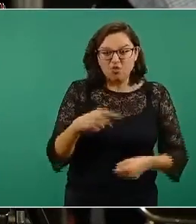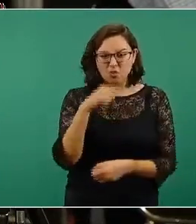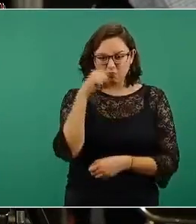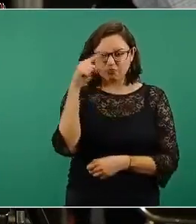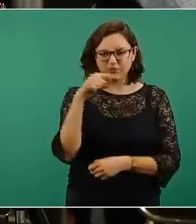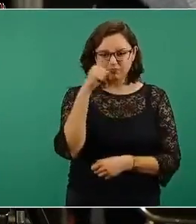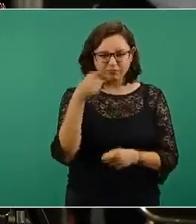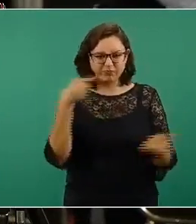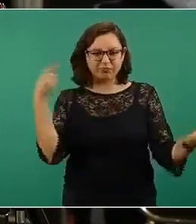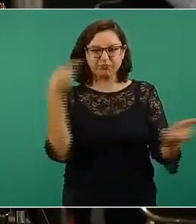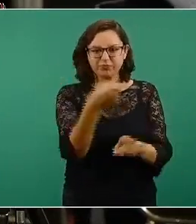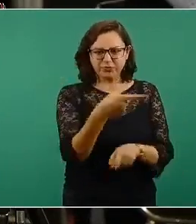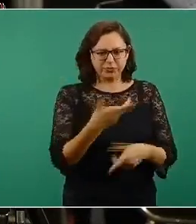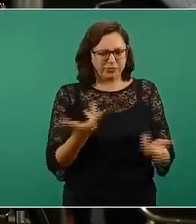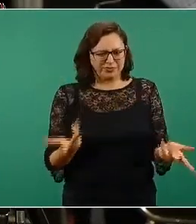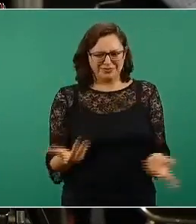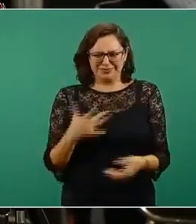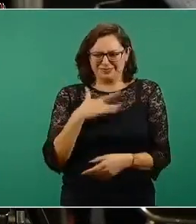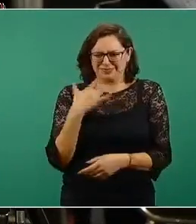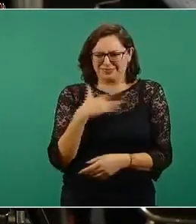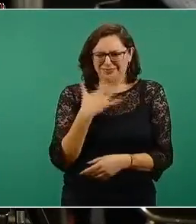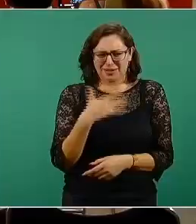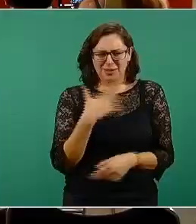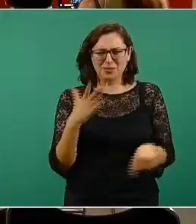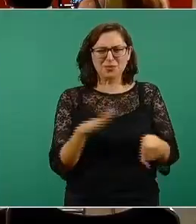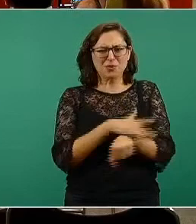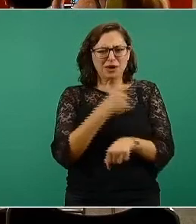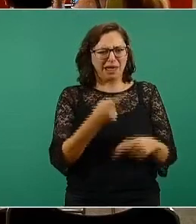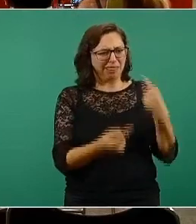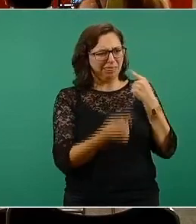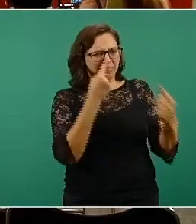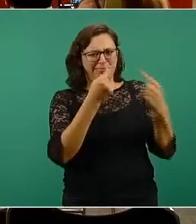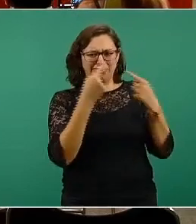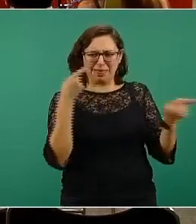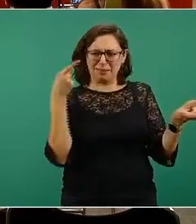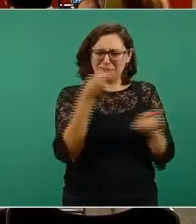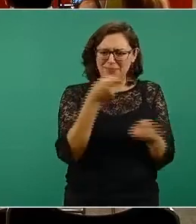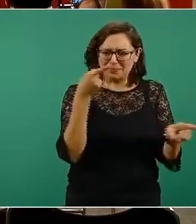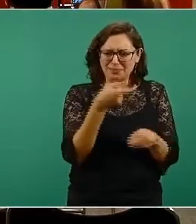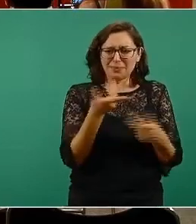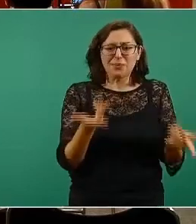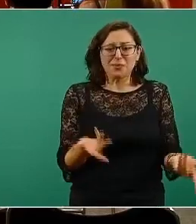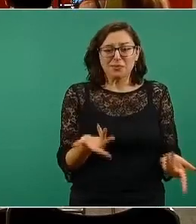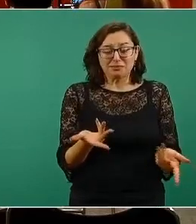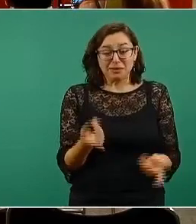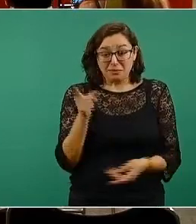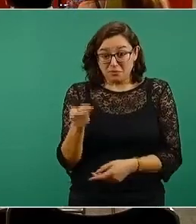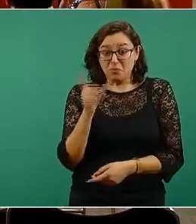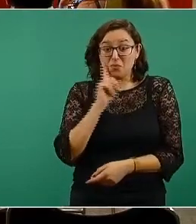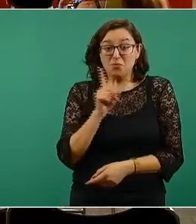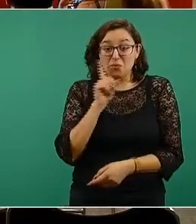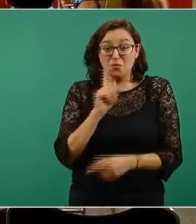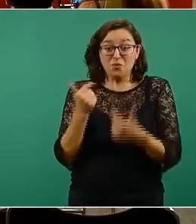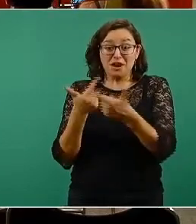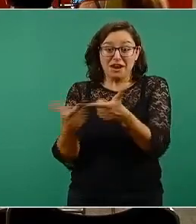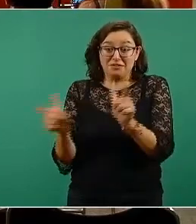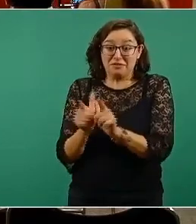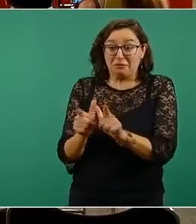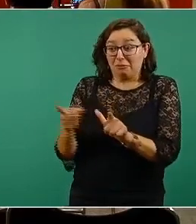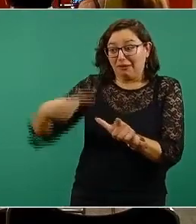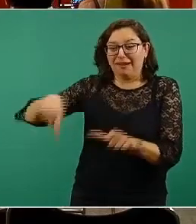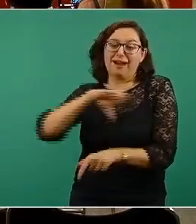no nos merecemos que nadie nos insulte. No sé si pudiera usted exhortar a su grupo de